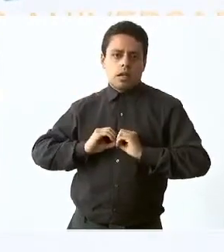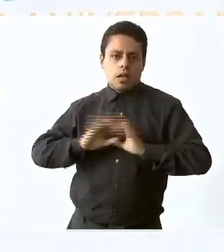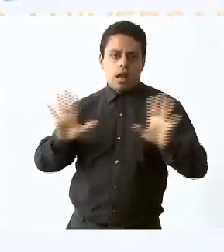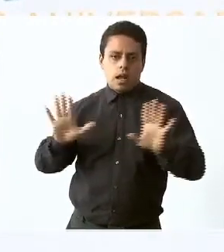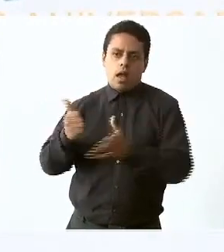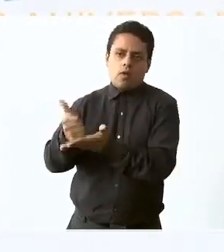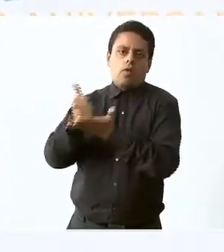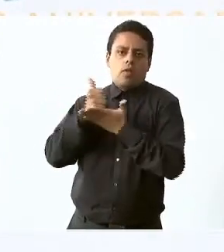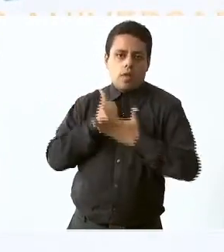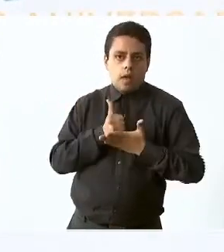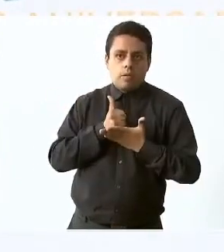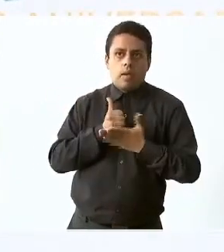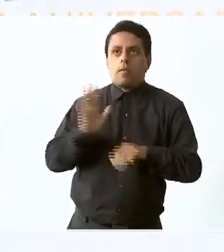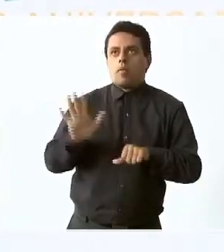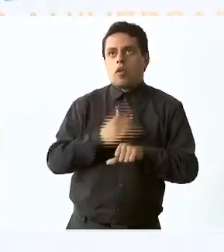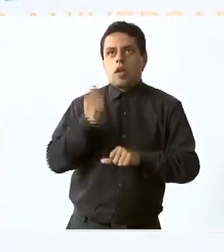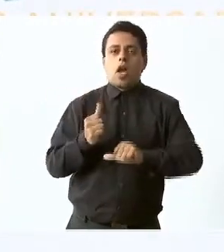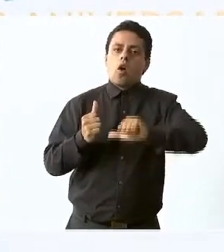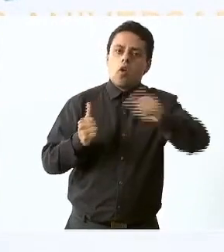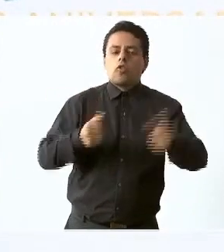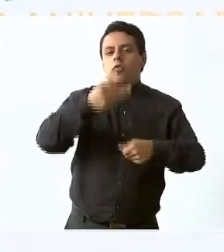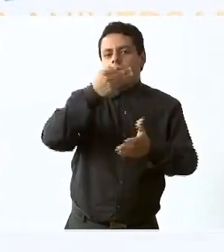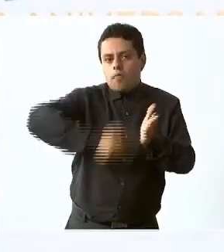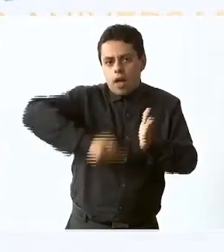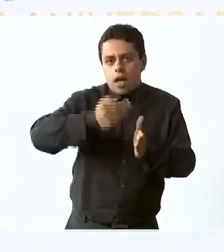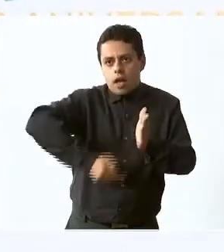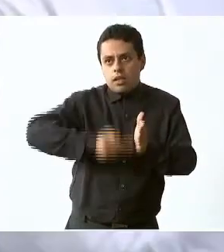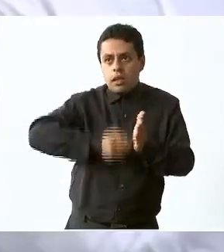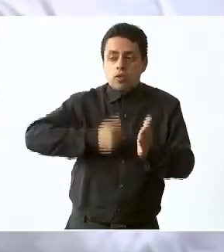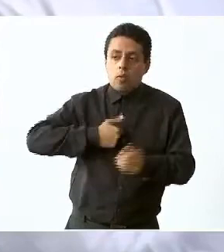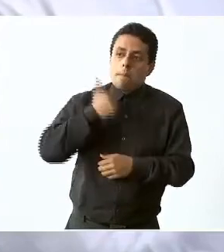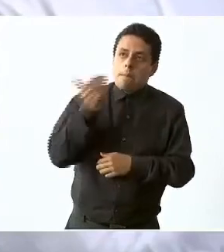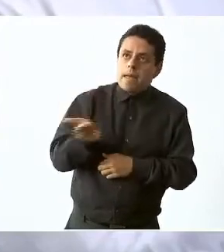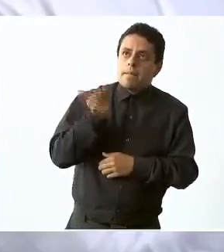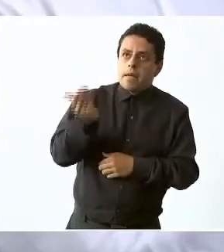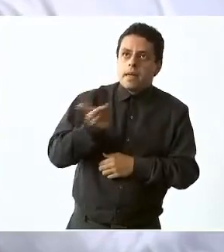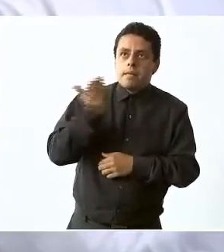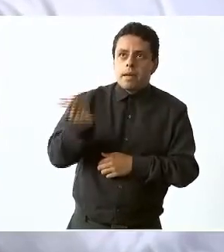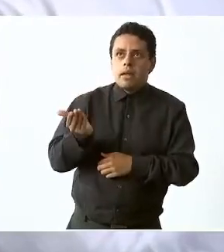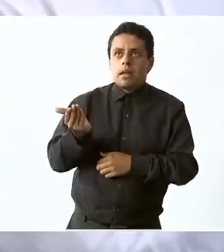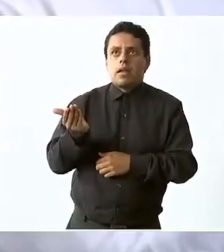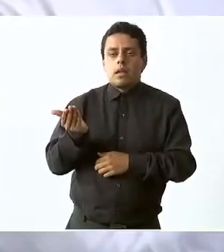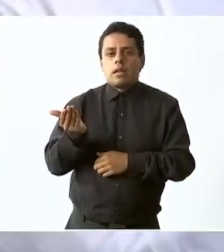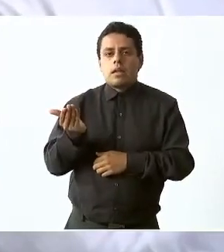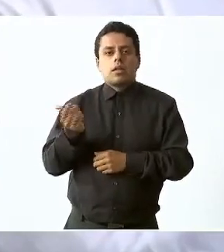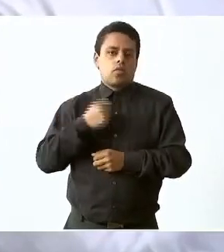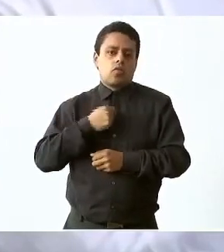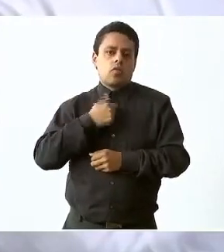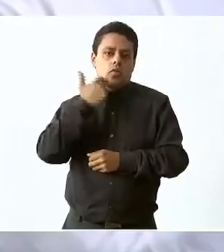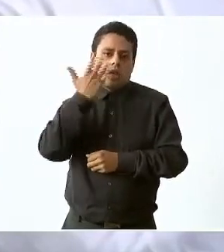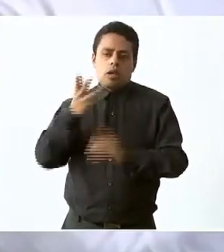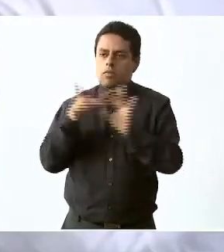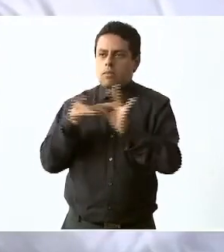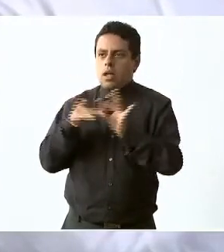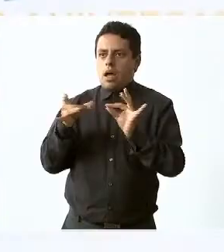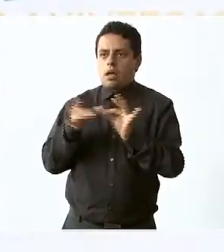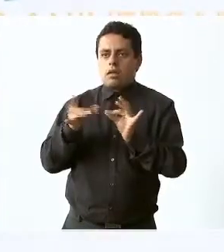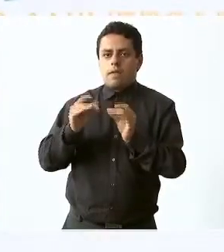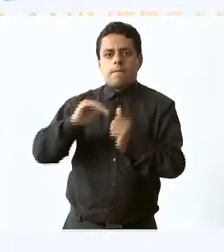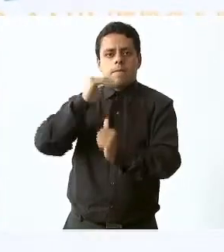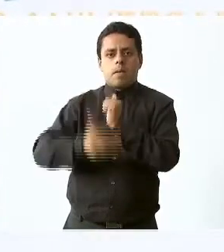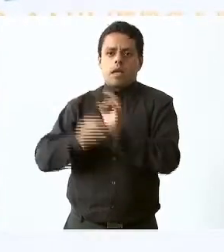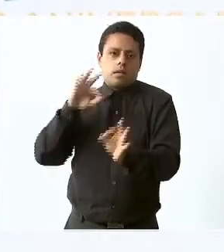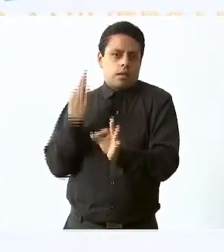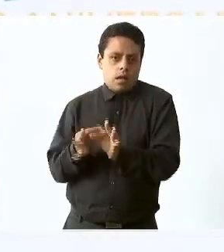su gobierno respecto de otras gestiones que he realizado y que me permitirán cerrar adecuadamente mi administración, como